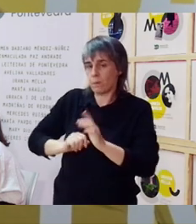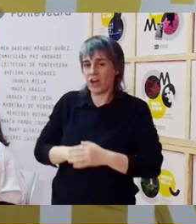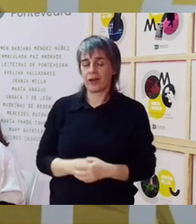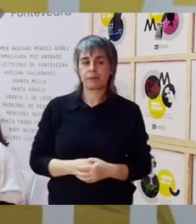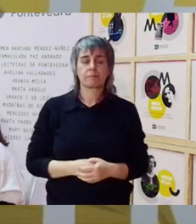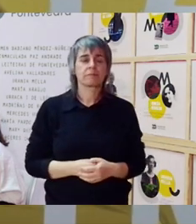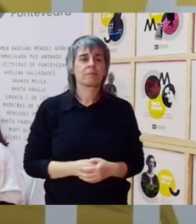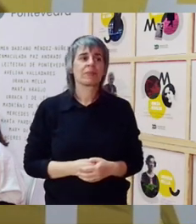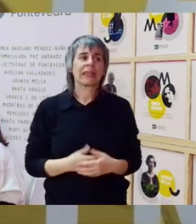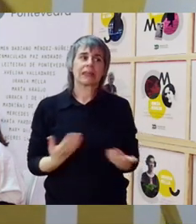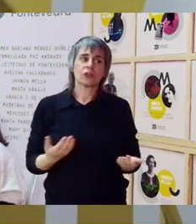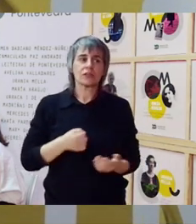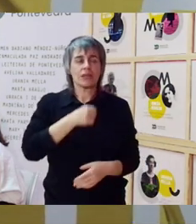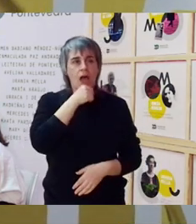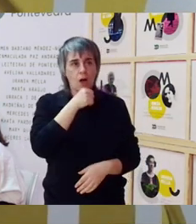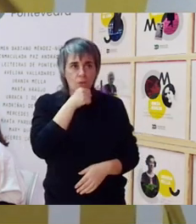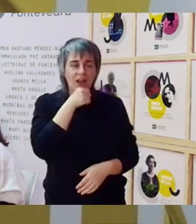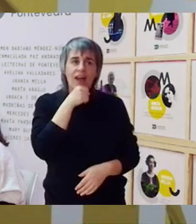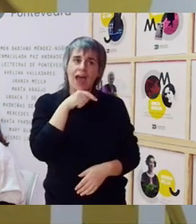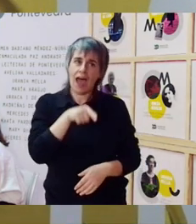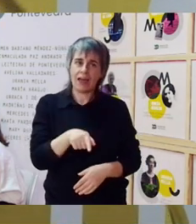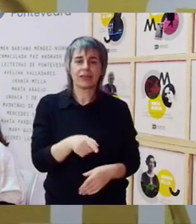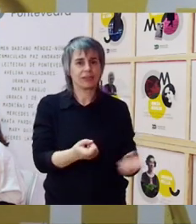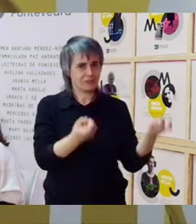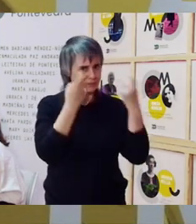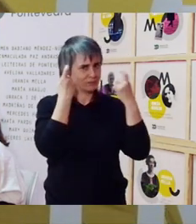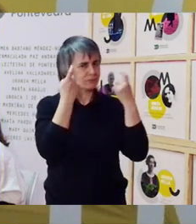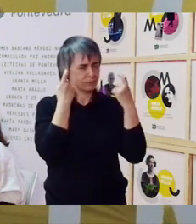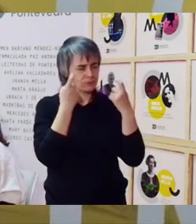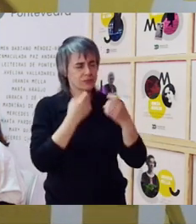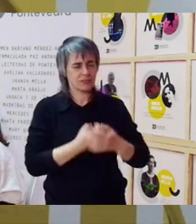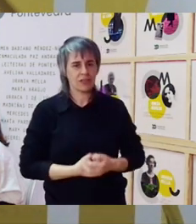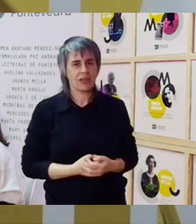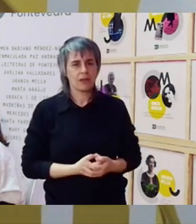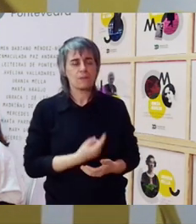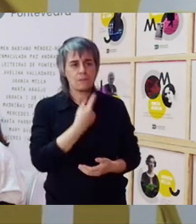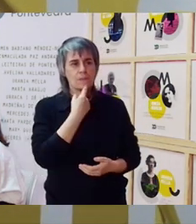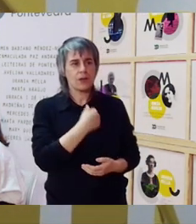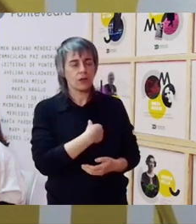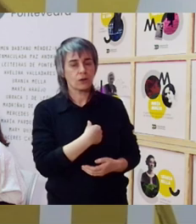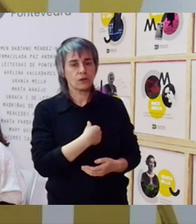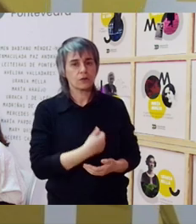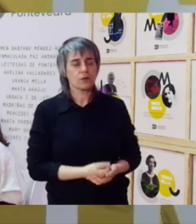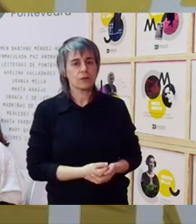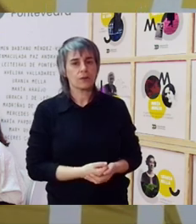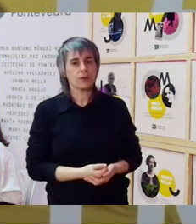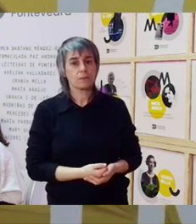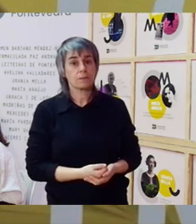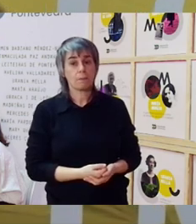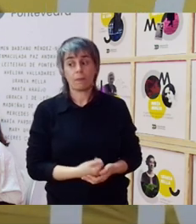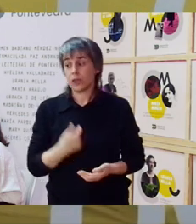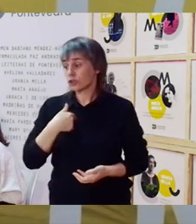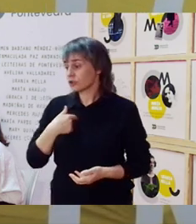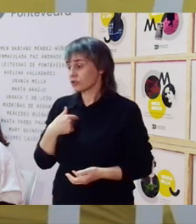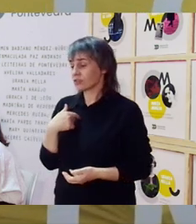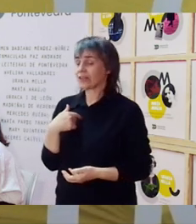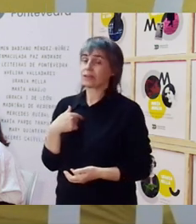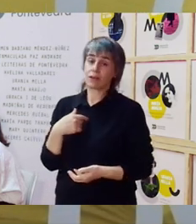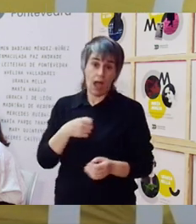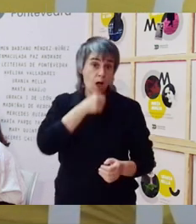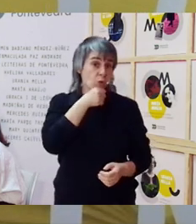ela aí doume unha lección brutal e díxome, sempre te dije, ela falaba